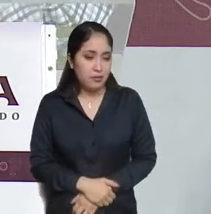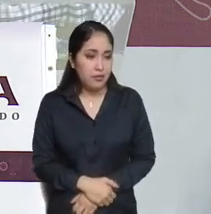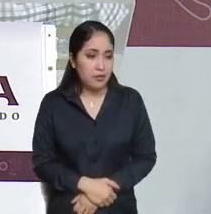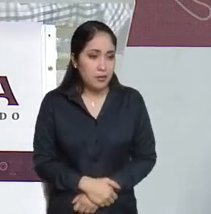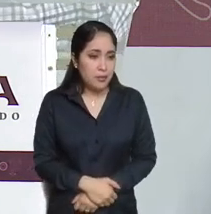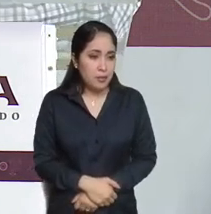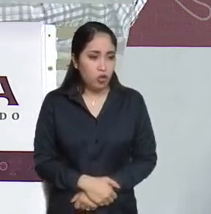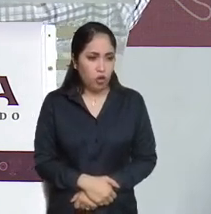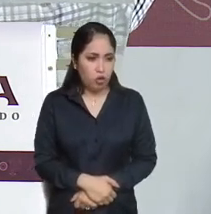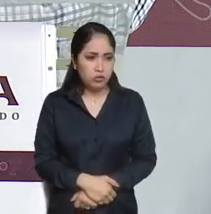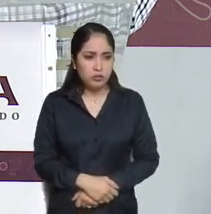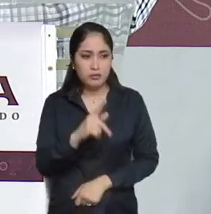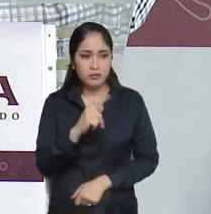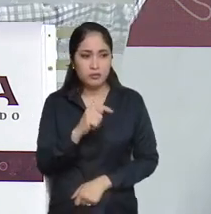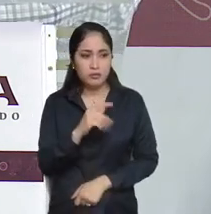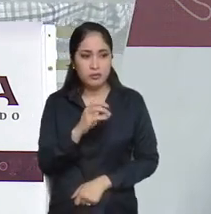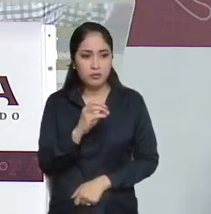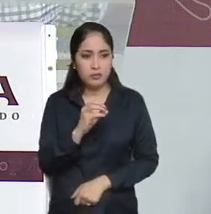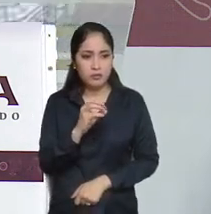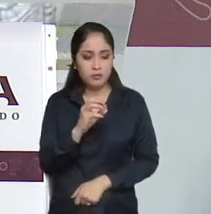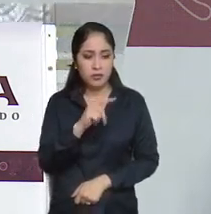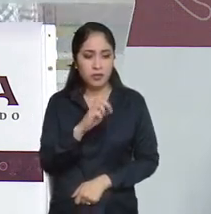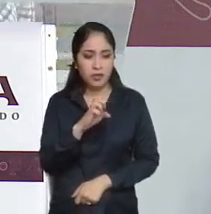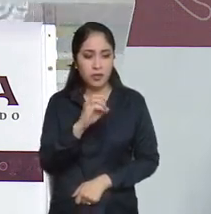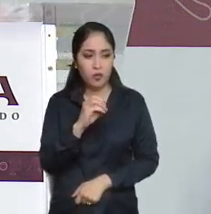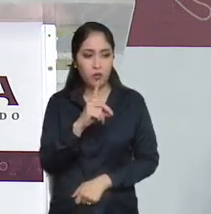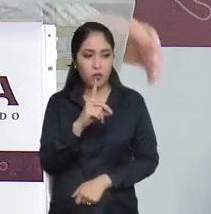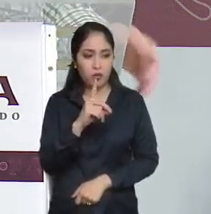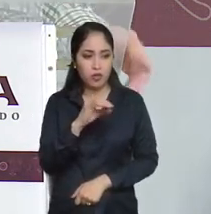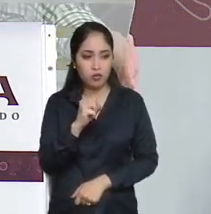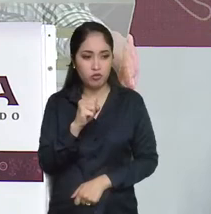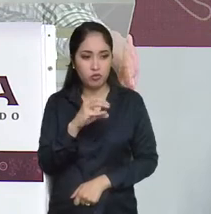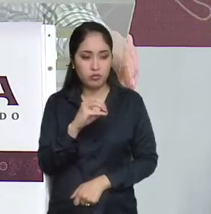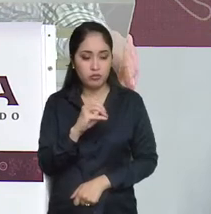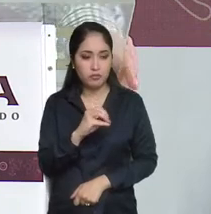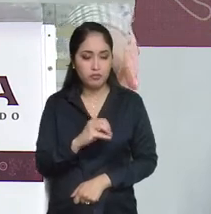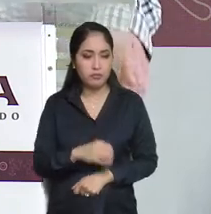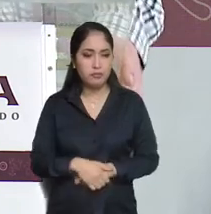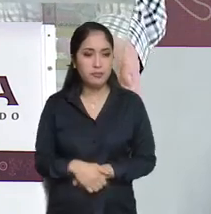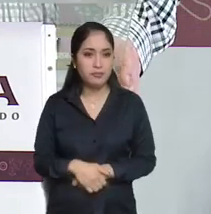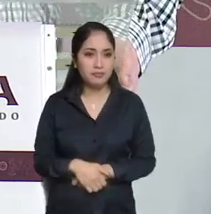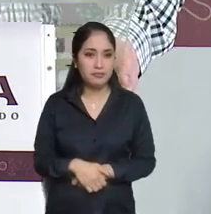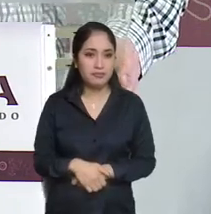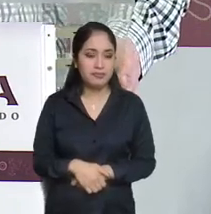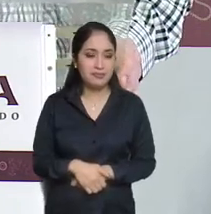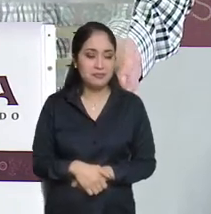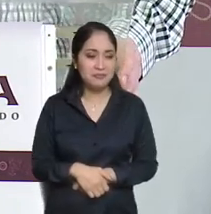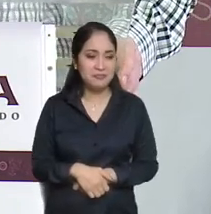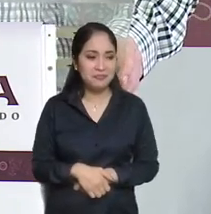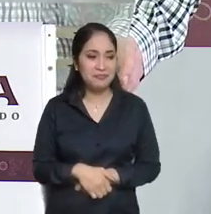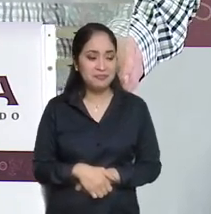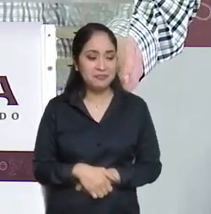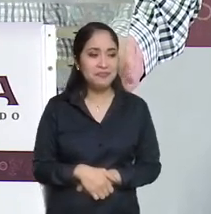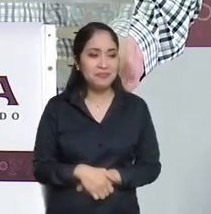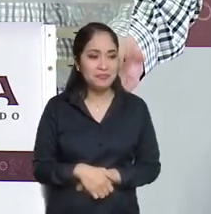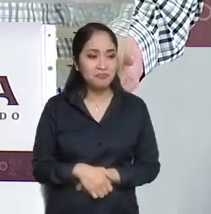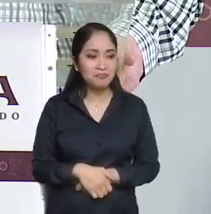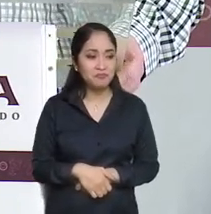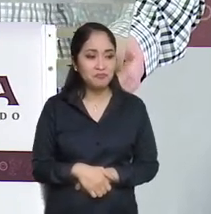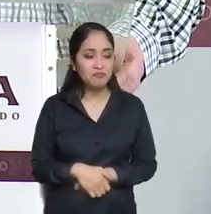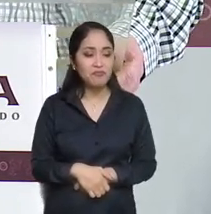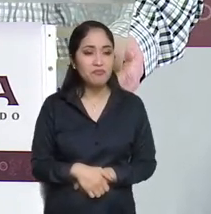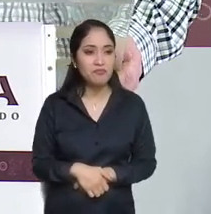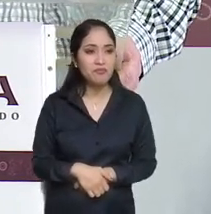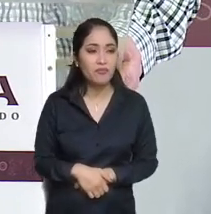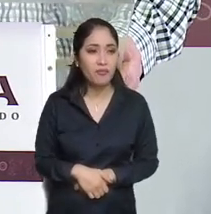Teodosio, en realidad, al principio no hizo más que desacatar en un ratito lo